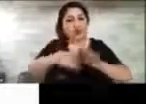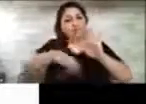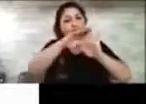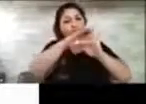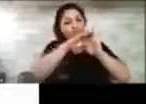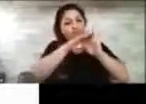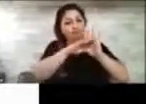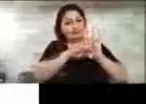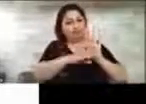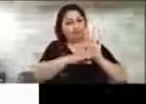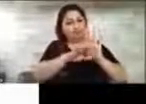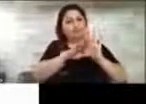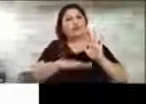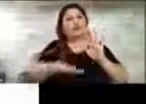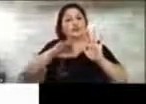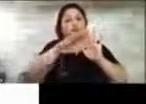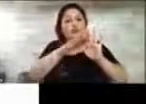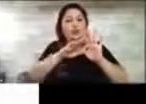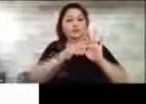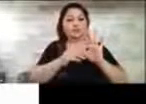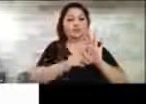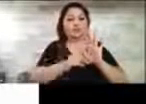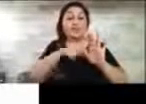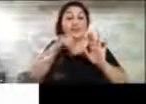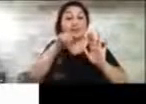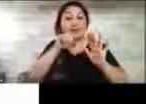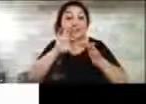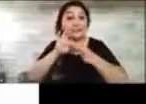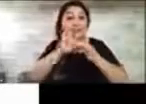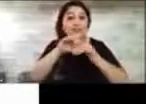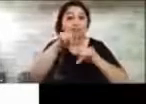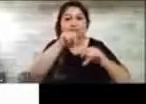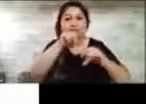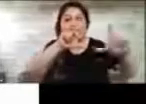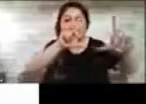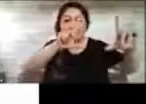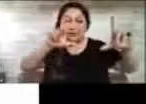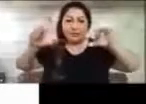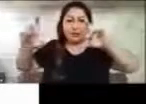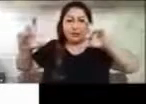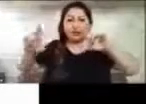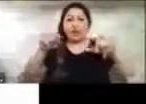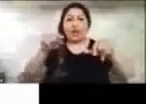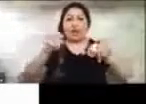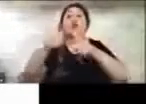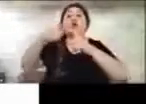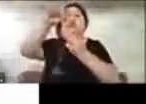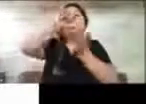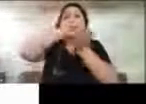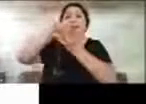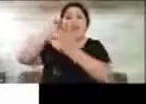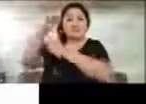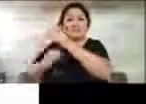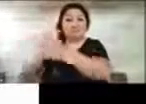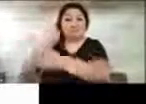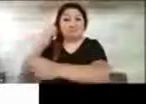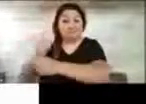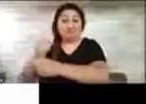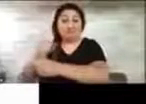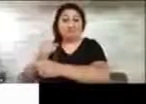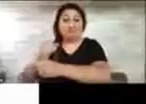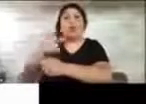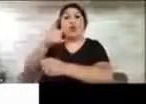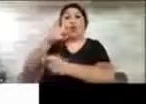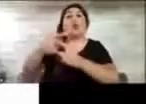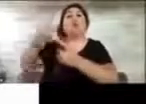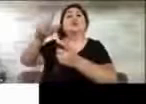que yo les menciono. Y en ese sentido, que estas imágenes no sean referentes internacionales, ni referentes de ciudades externas que podemos googlear, sino